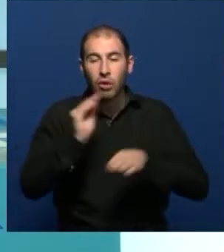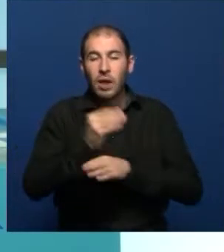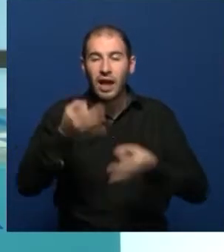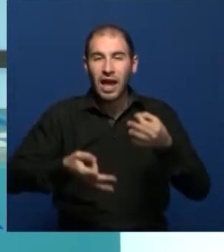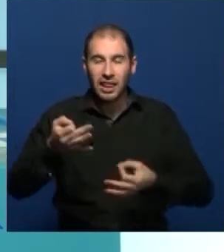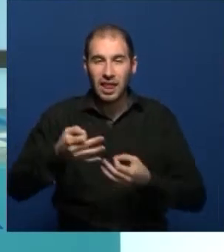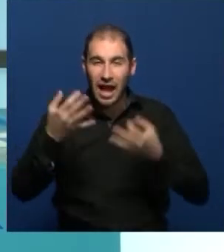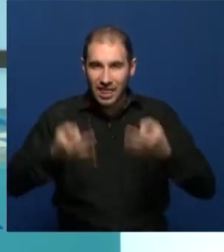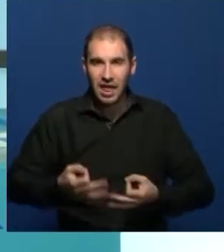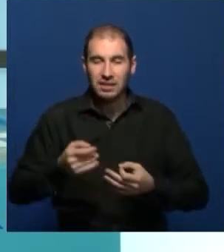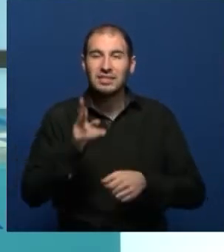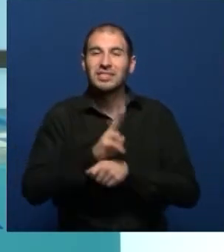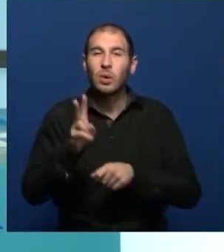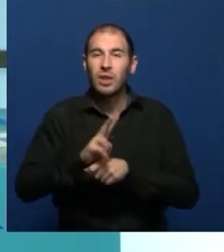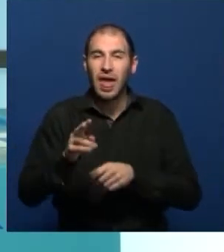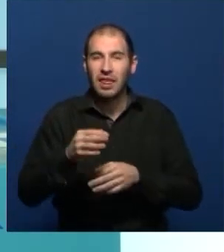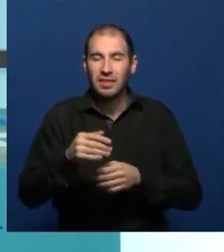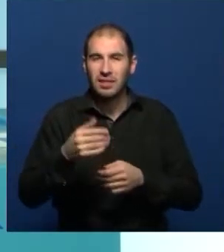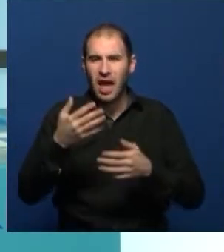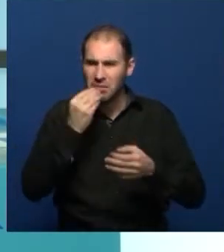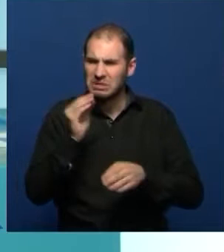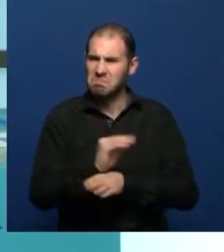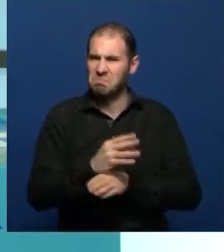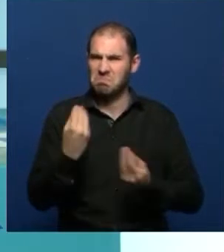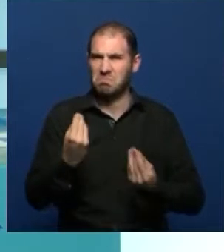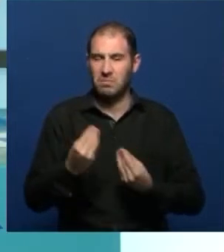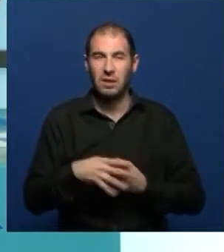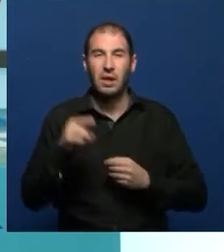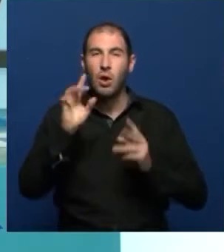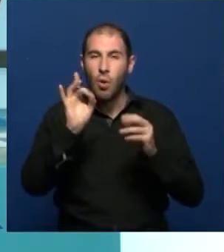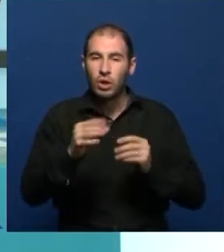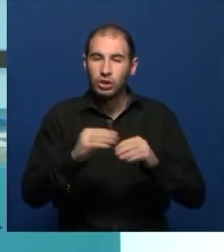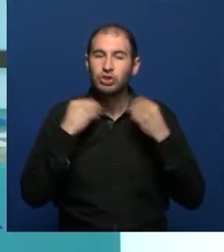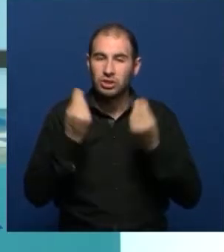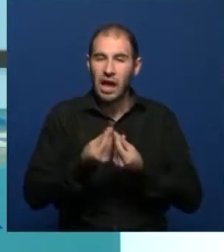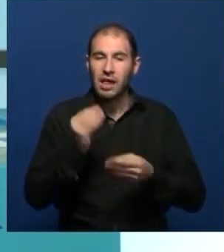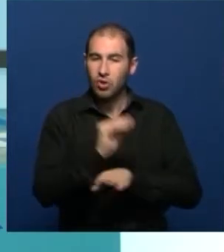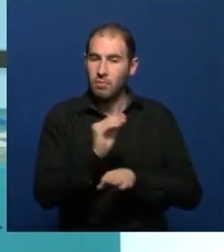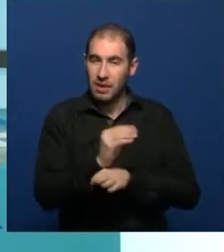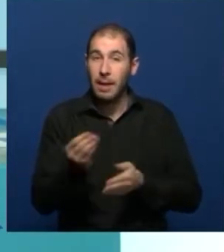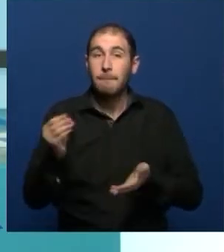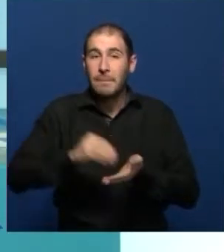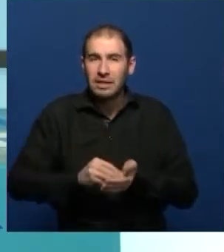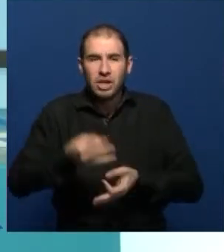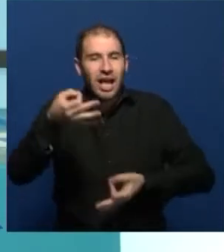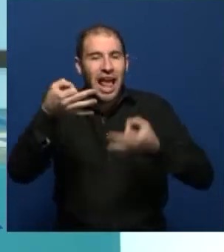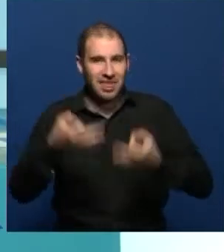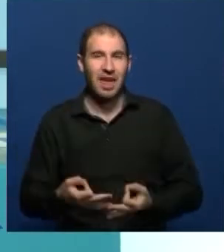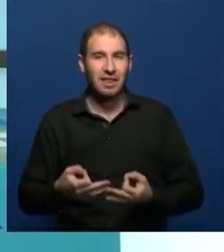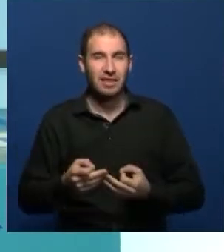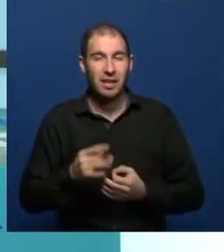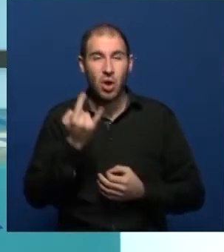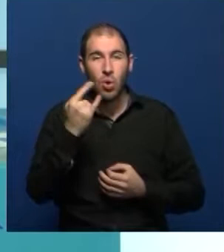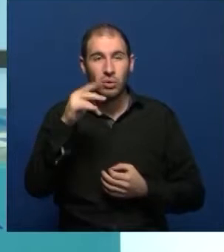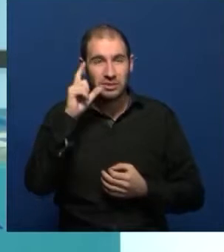hablamos de seguridad alimentaria, claro, hablamos no solo de cantidad de alimentos, sino de calidad. Desde el